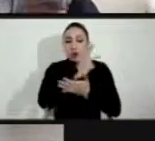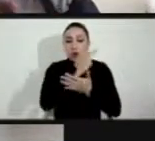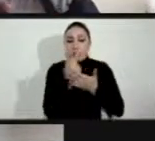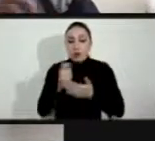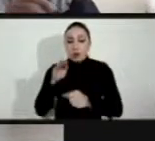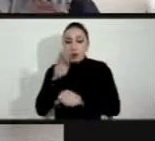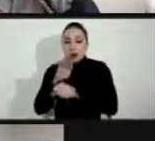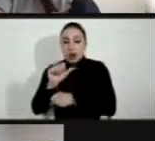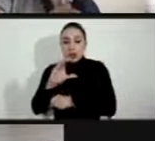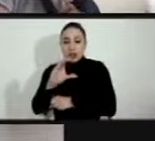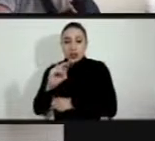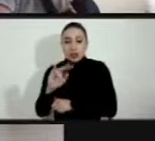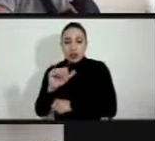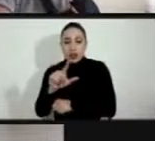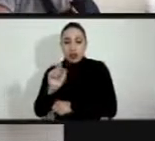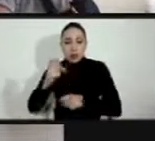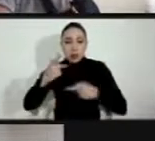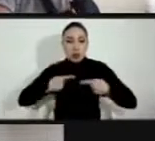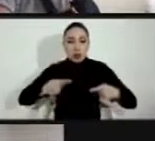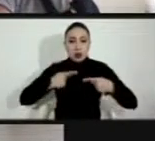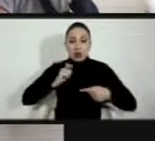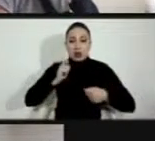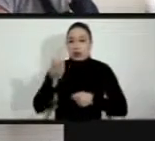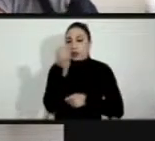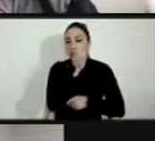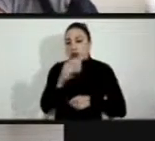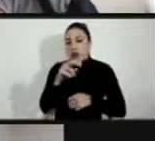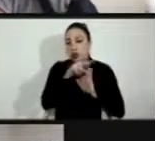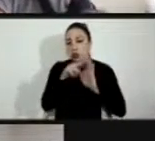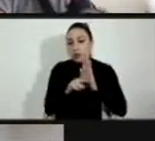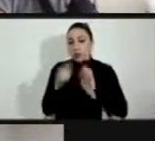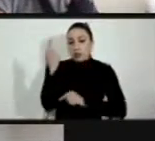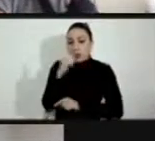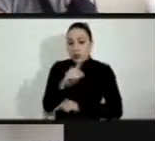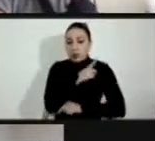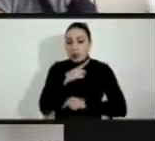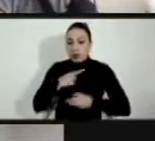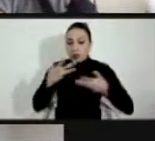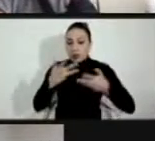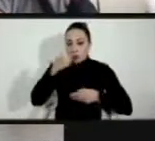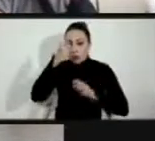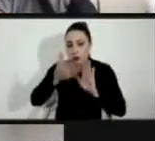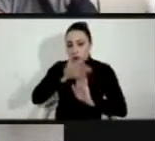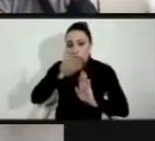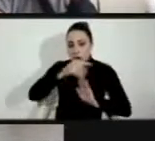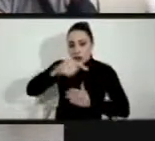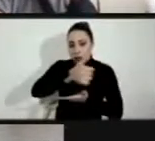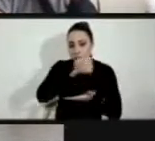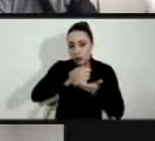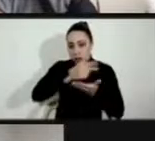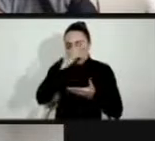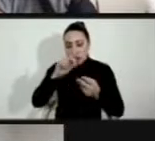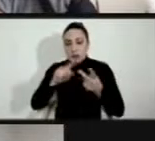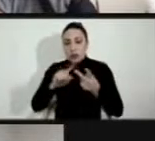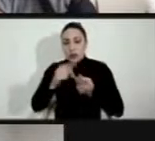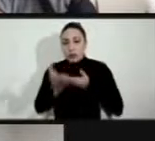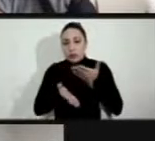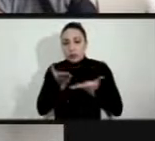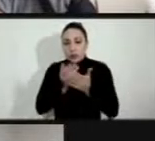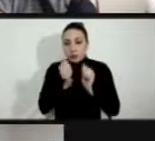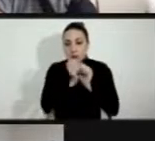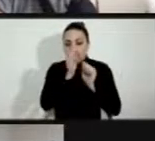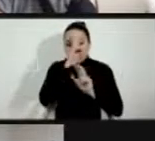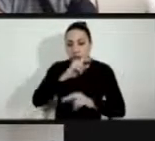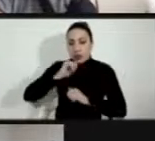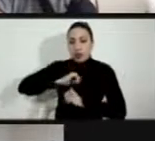normativa de construcción en la Ciudad de México. Y a la Secretaría de Trabajo y Fomento al Empleo investigue las condiciones